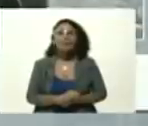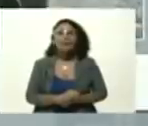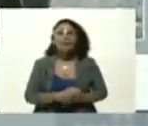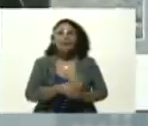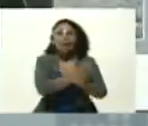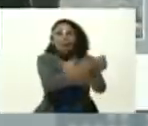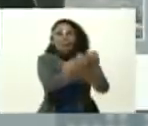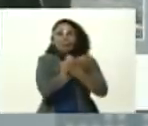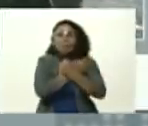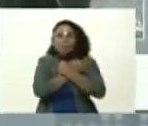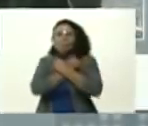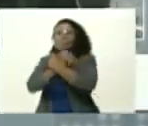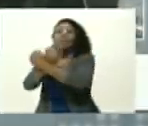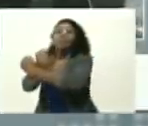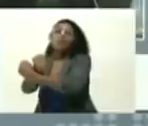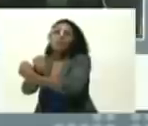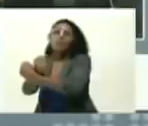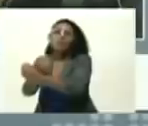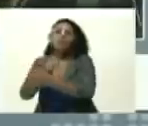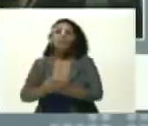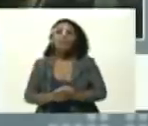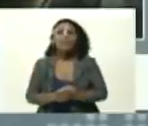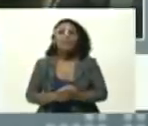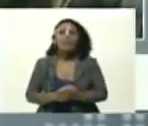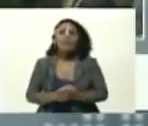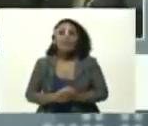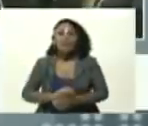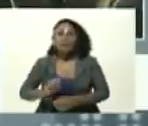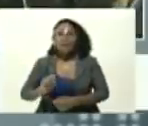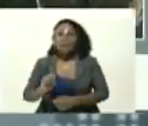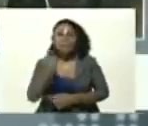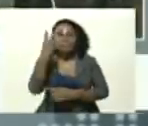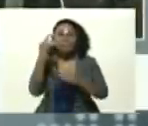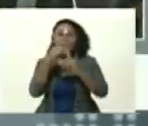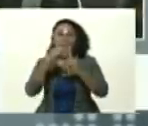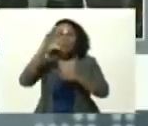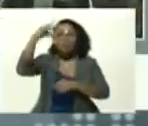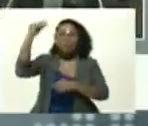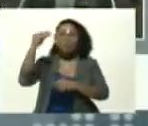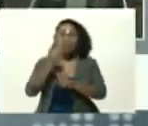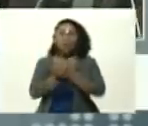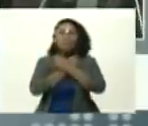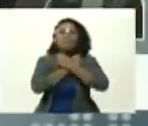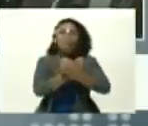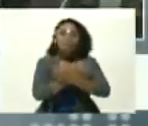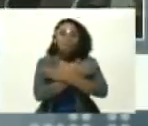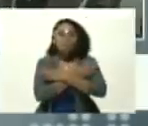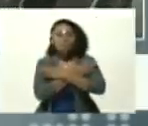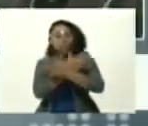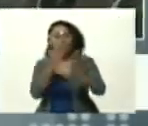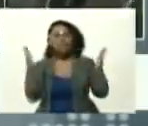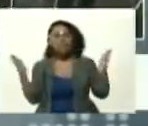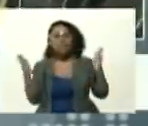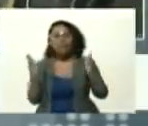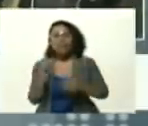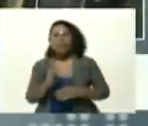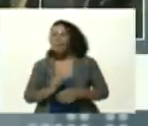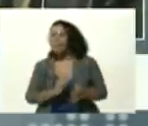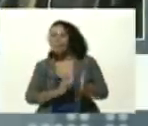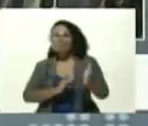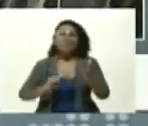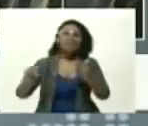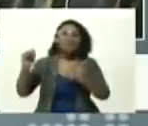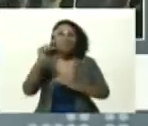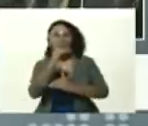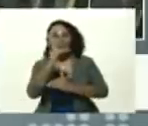Amaos los unos a los otros. El amor es la primera palabra de Dios, la solidaridad. Y la mayor expresión del